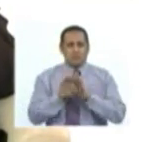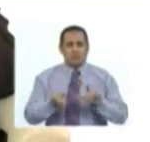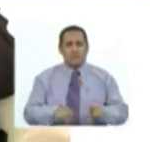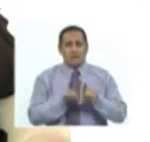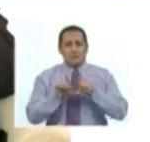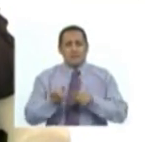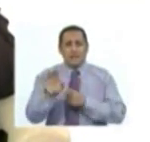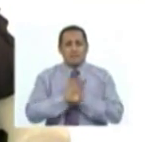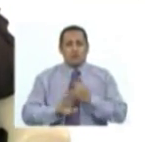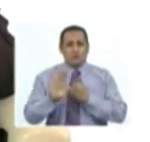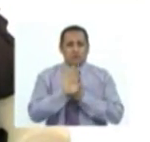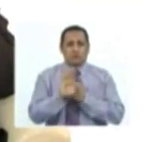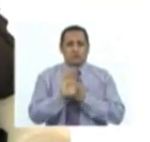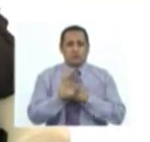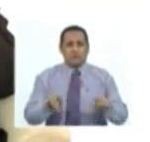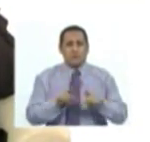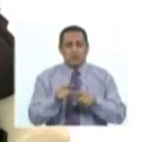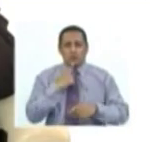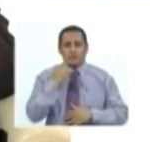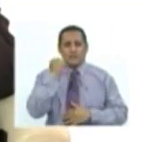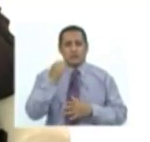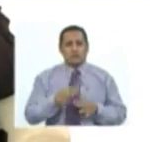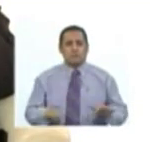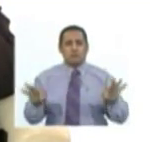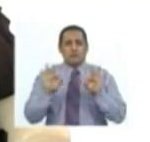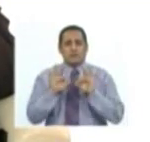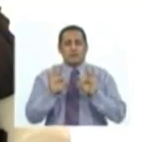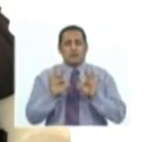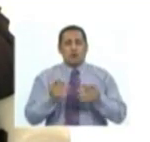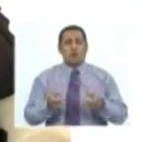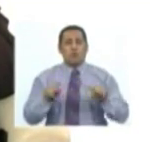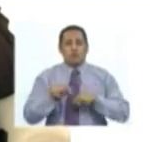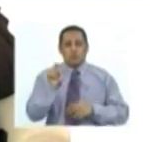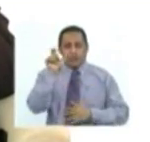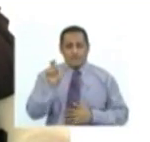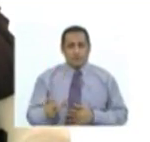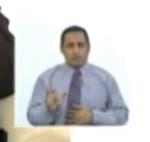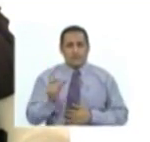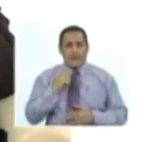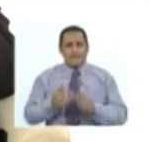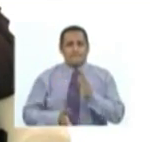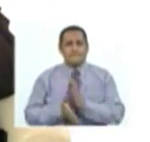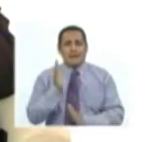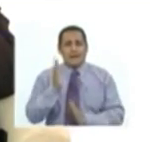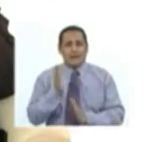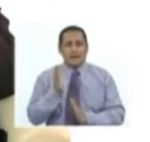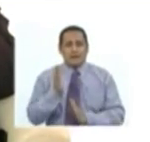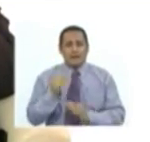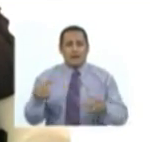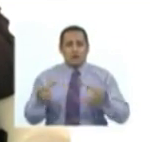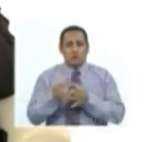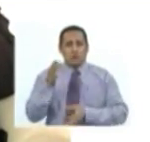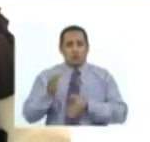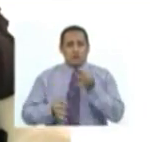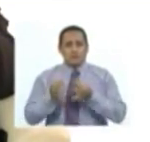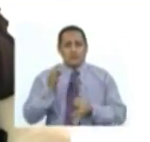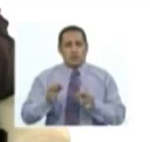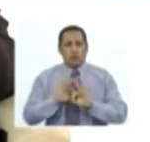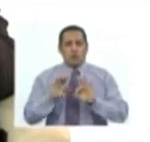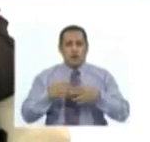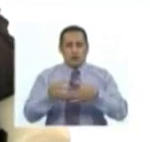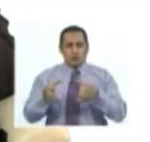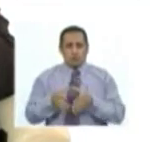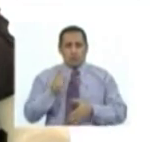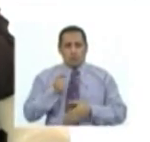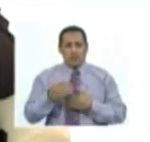de la protección de los derechos fundamentales. Cuando el ciudadano va al Poder Judicial o al órgano